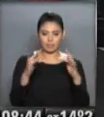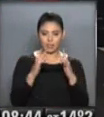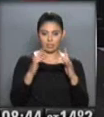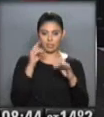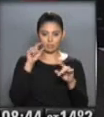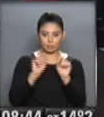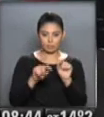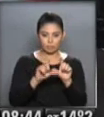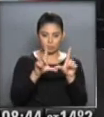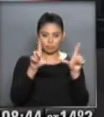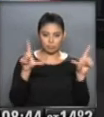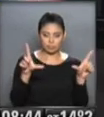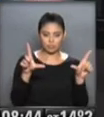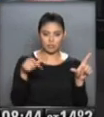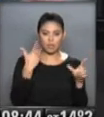www.argentinainvestiga.edu.ar,